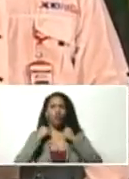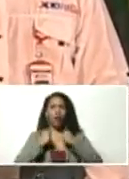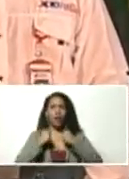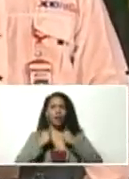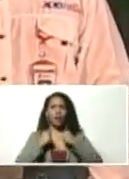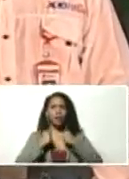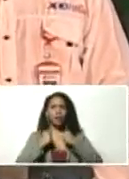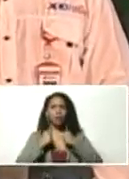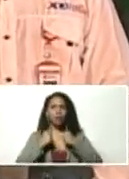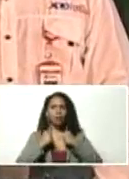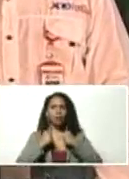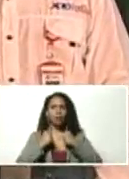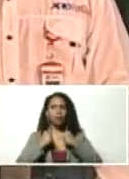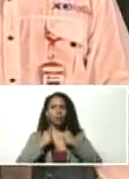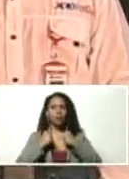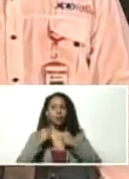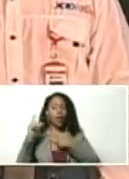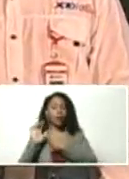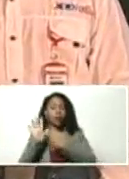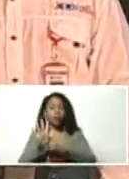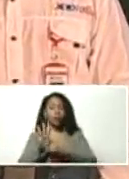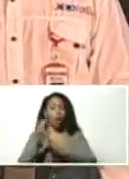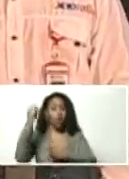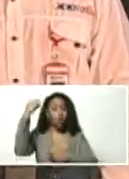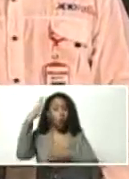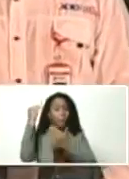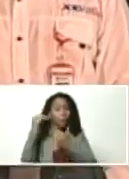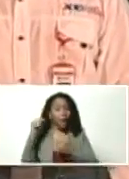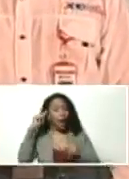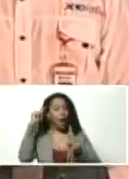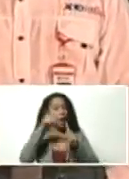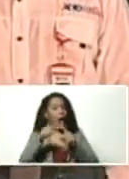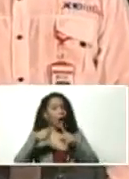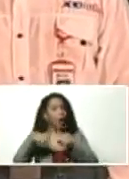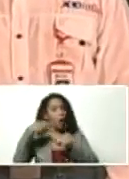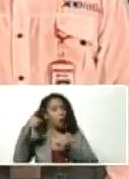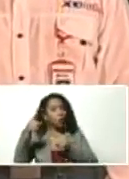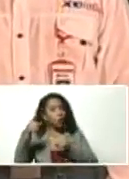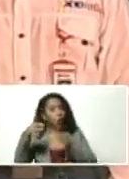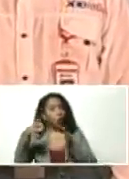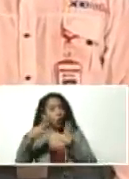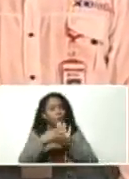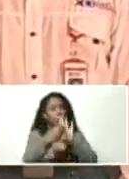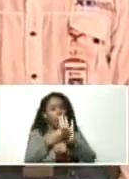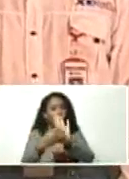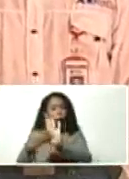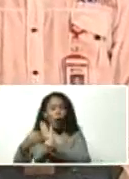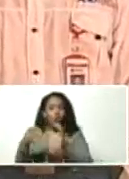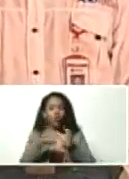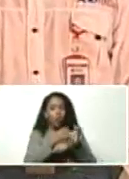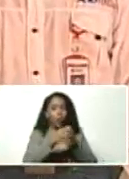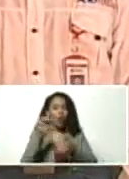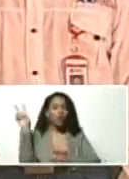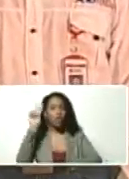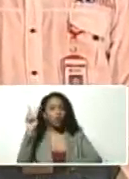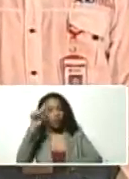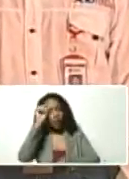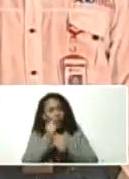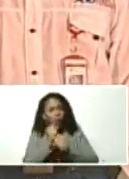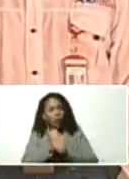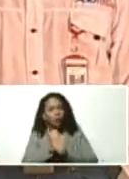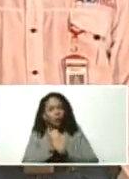además esparce esta luz de esperanza hacia el resto de la clase obrera venezolana. El otro elemento fundamental que